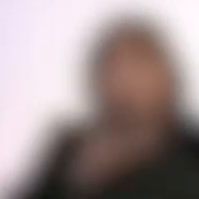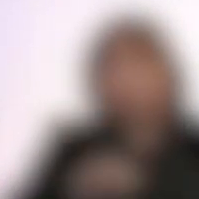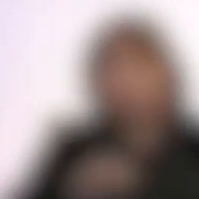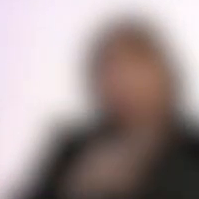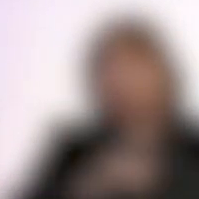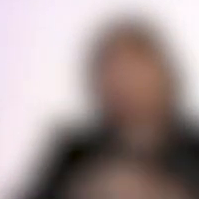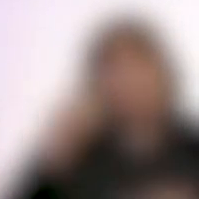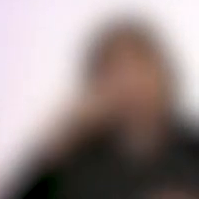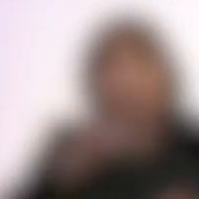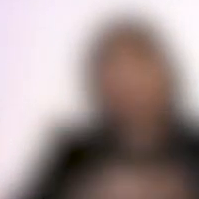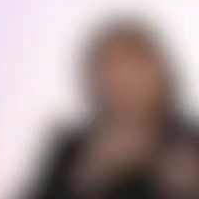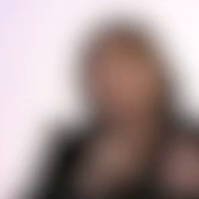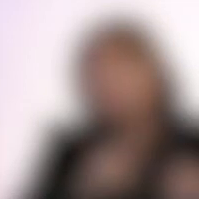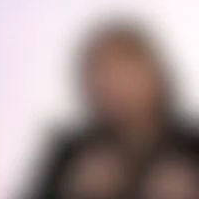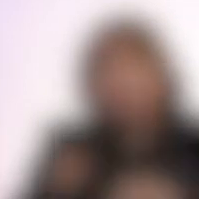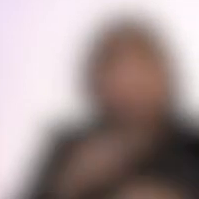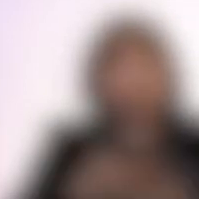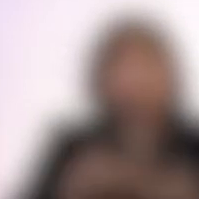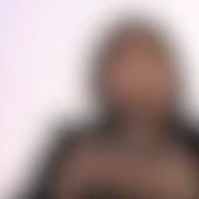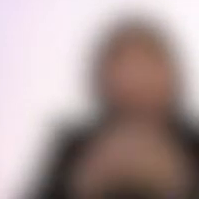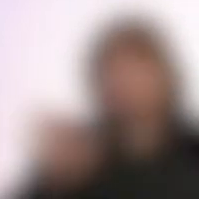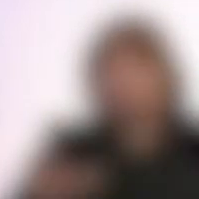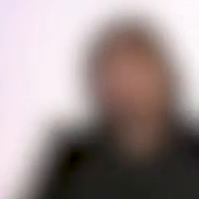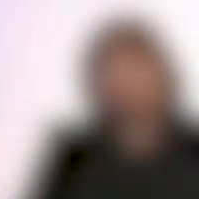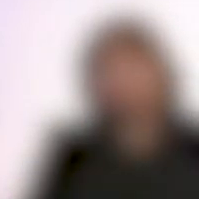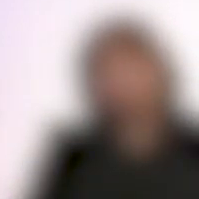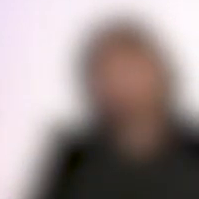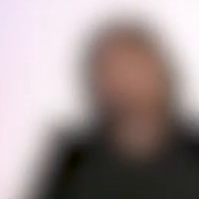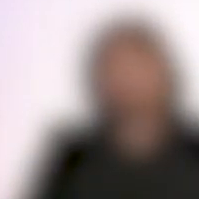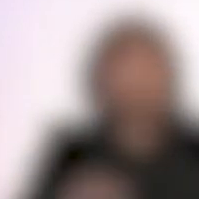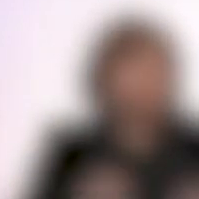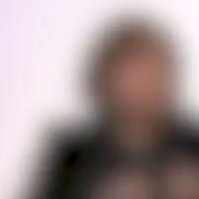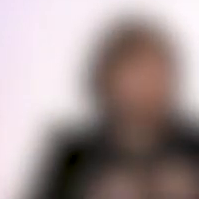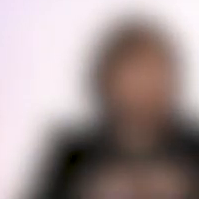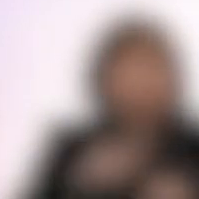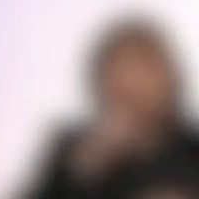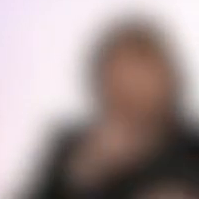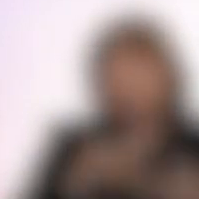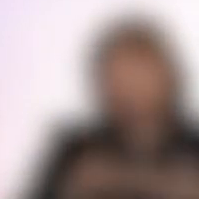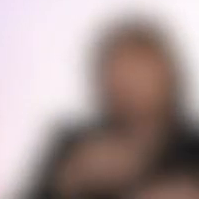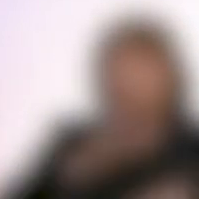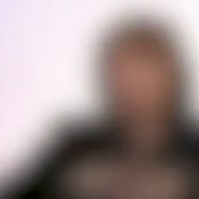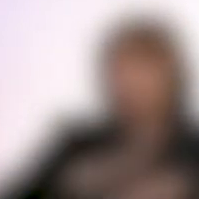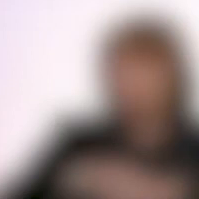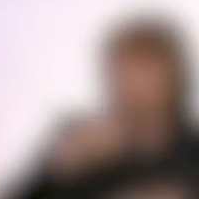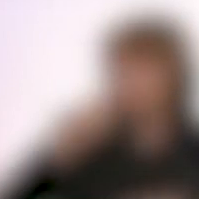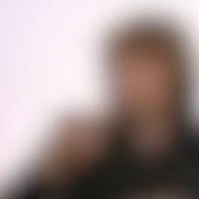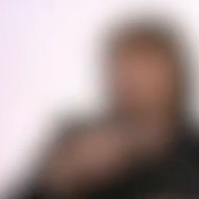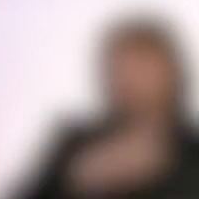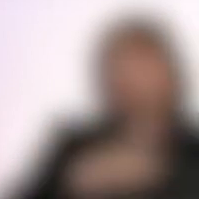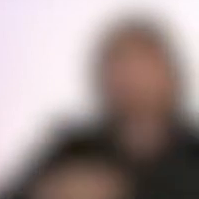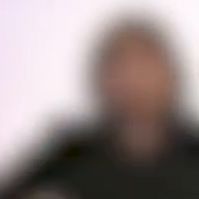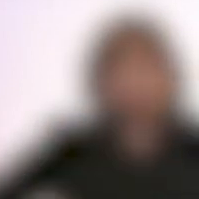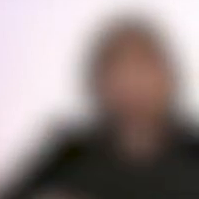para el planteamiento de una cuestión de confianza Asimismo hemos exhortado al consejo de